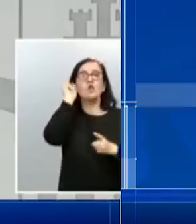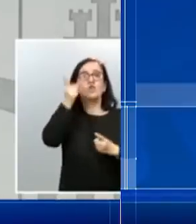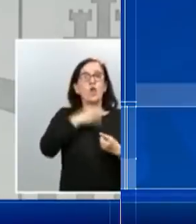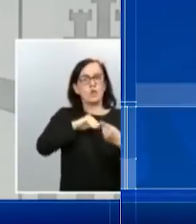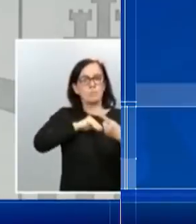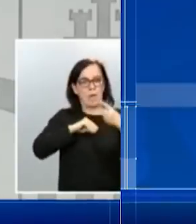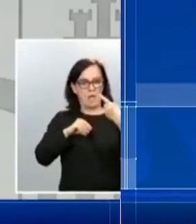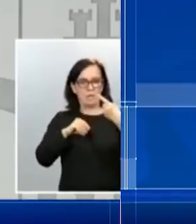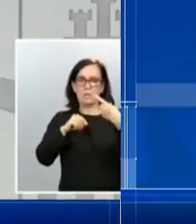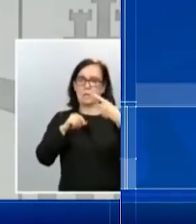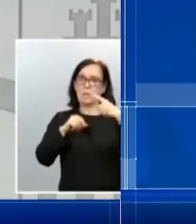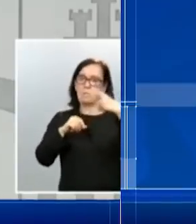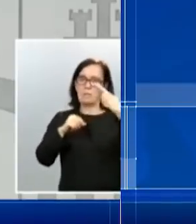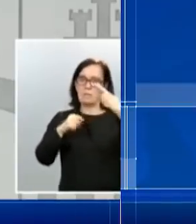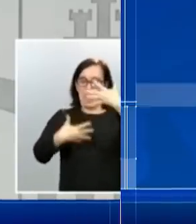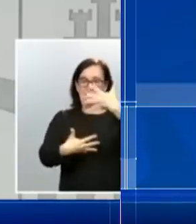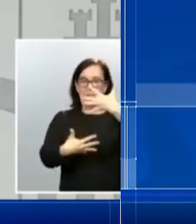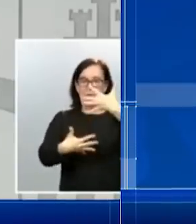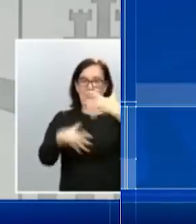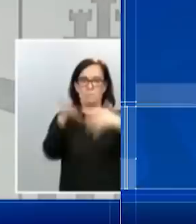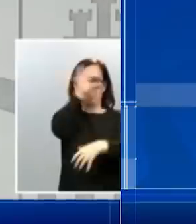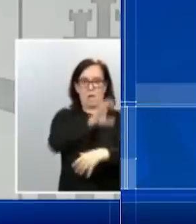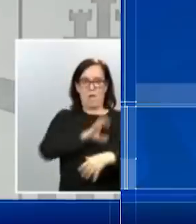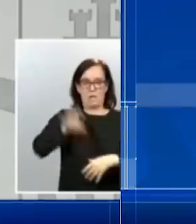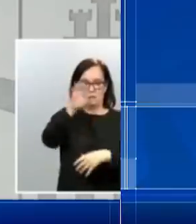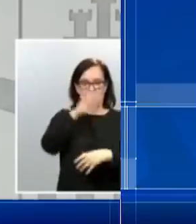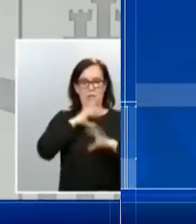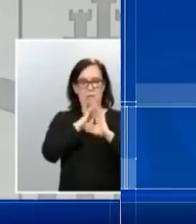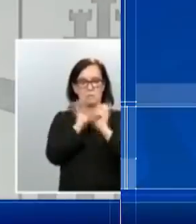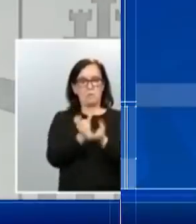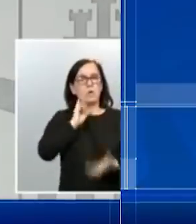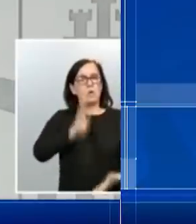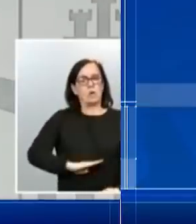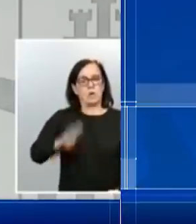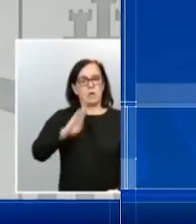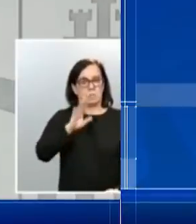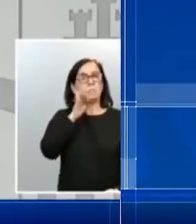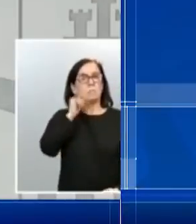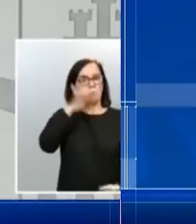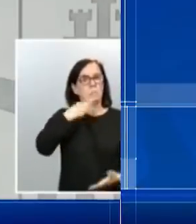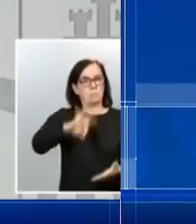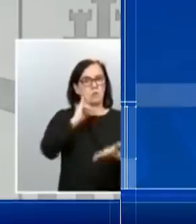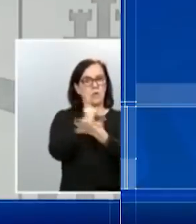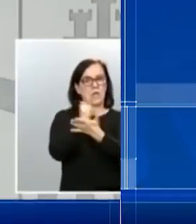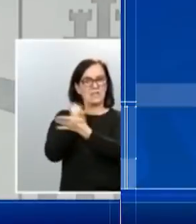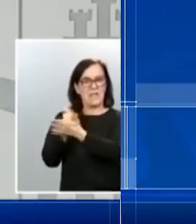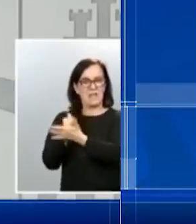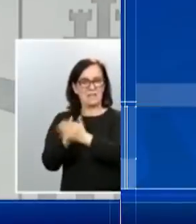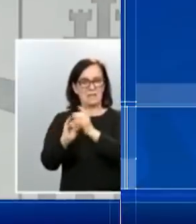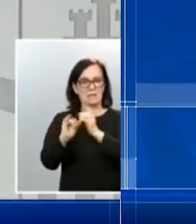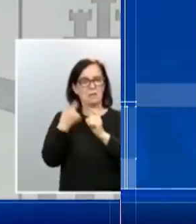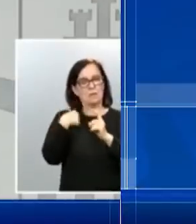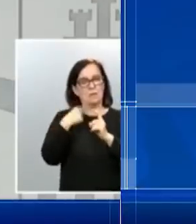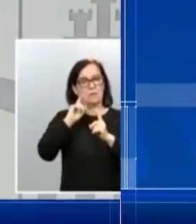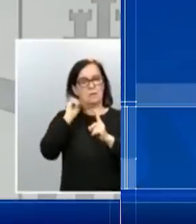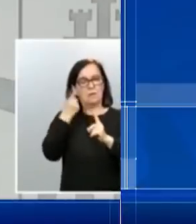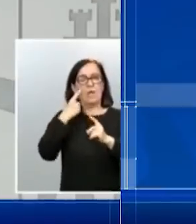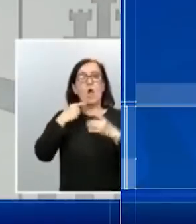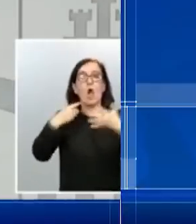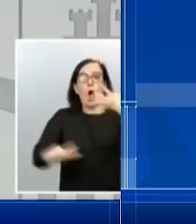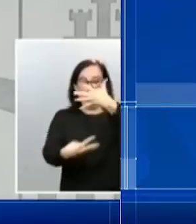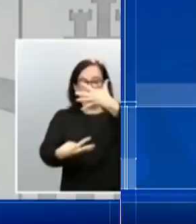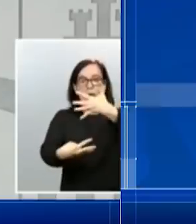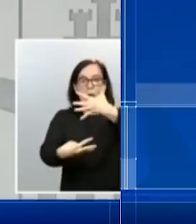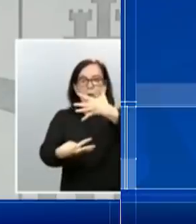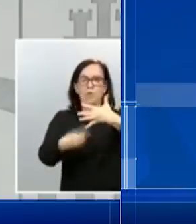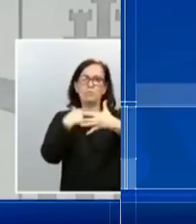los primeros 10 países del mundo en capacidad de test de diagnóstico, sino que también es el octavo país, muy por